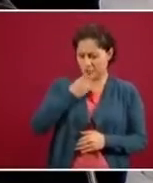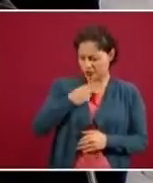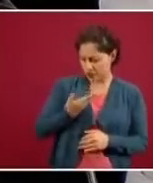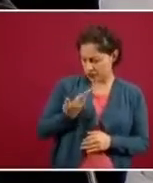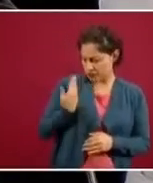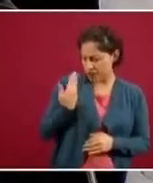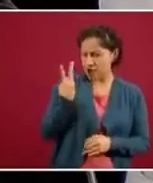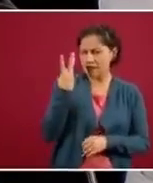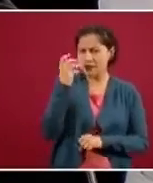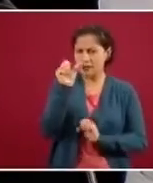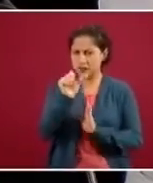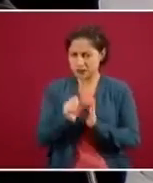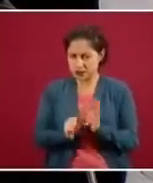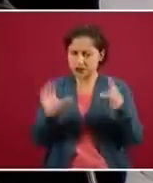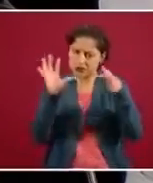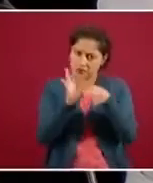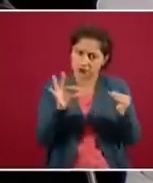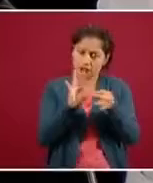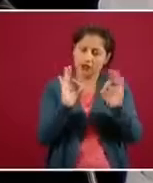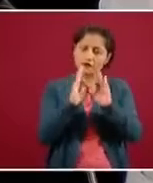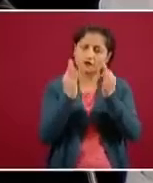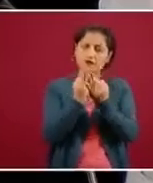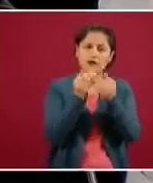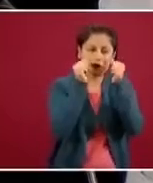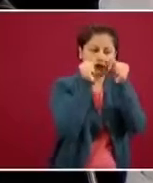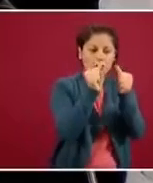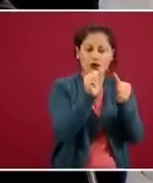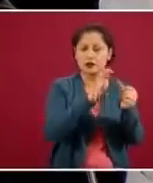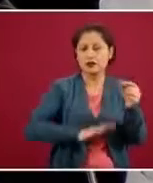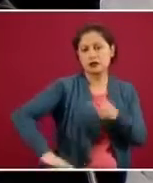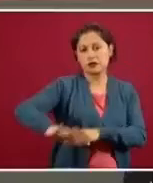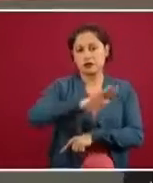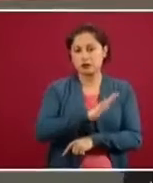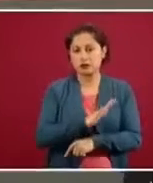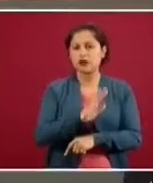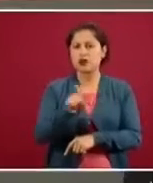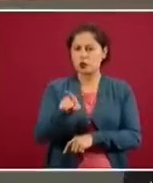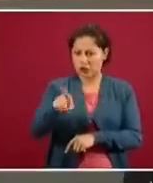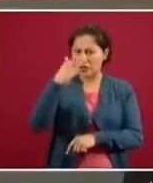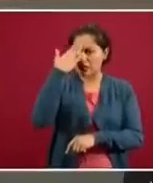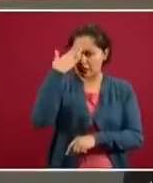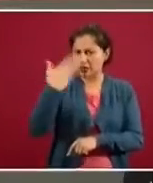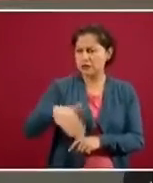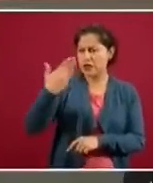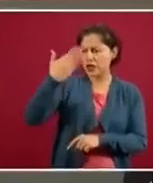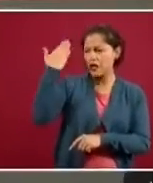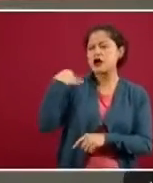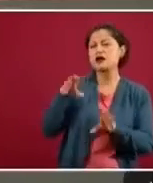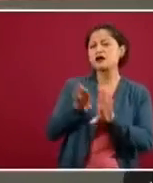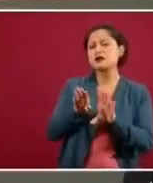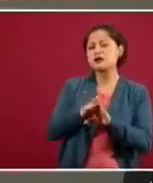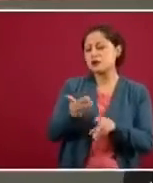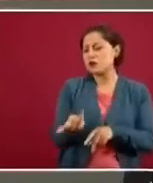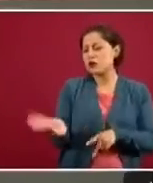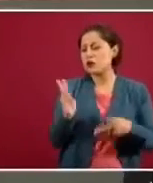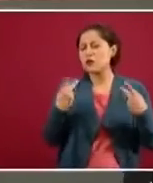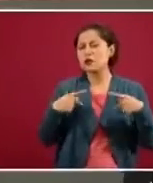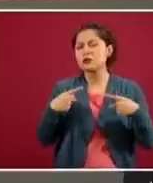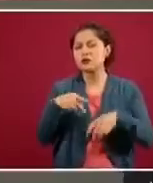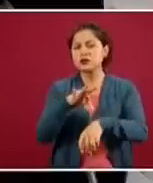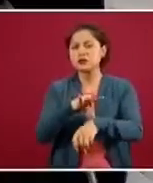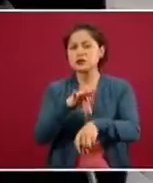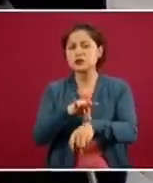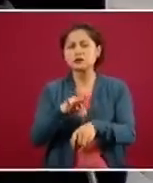3 meses, ¿ya se tenía el panorama de cómo se les va a informar sobre el estado de salud de los pacientes? ¿Habría que cambiar